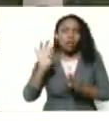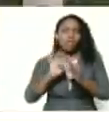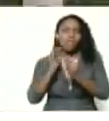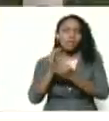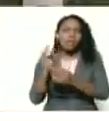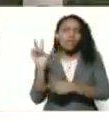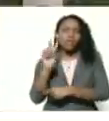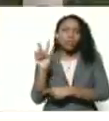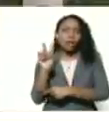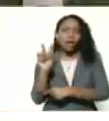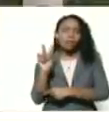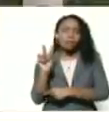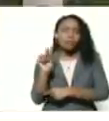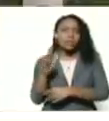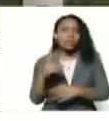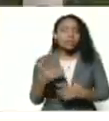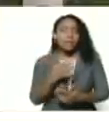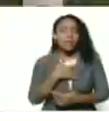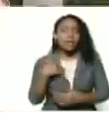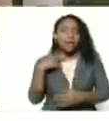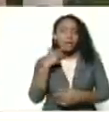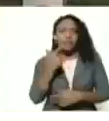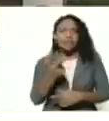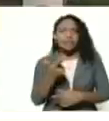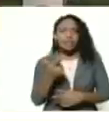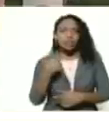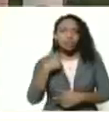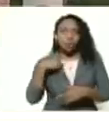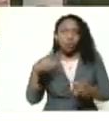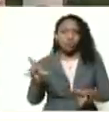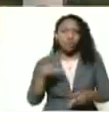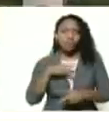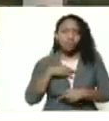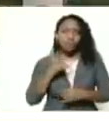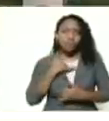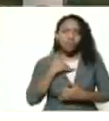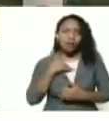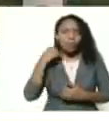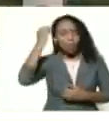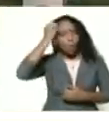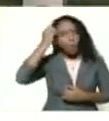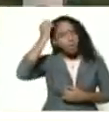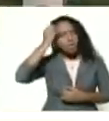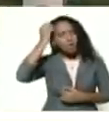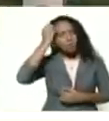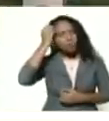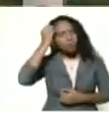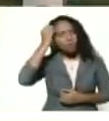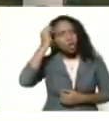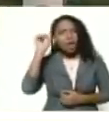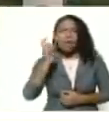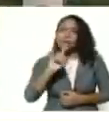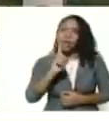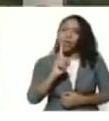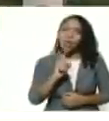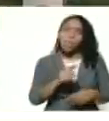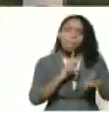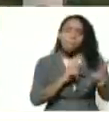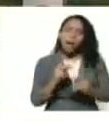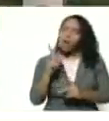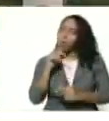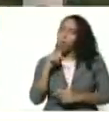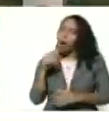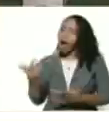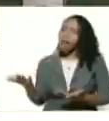venezolana. Quiere decir, y lo asumo yo autocríticamente, que no ha habido un plan